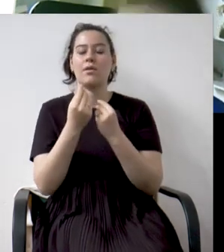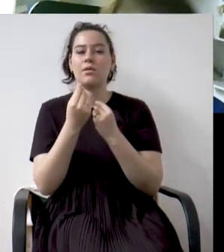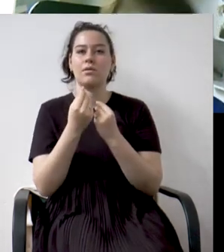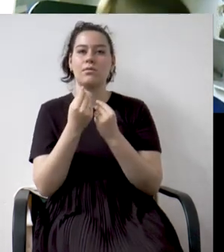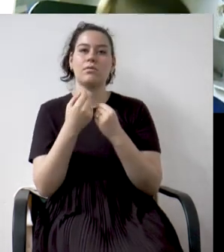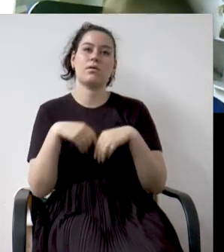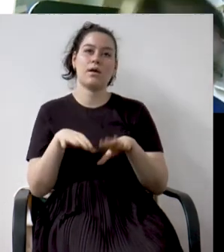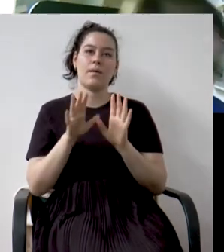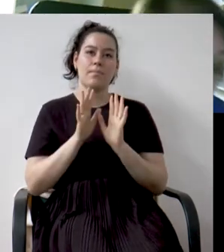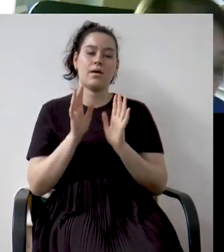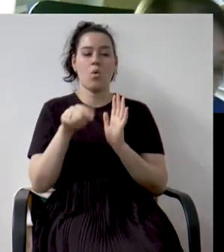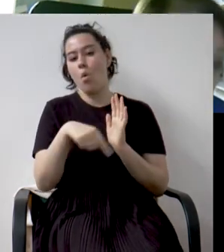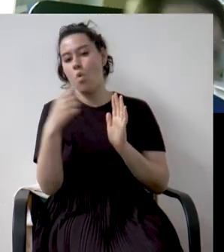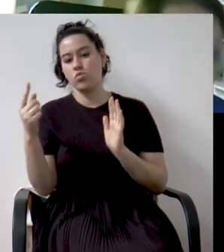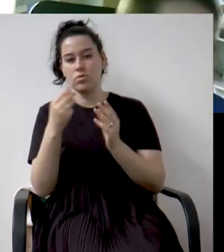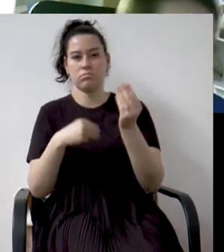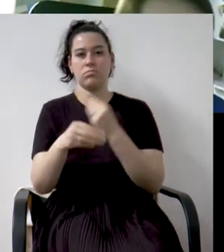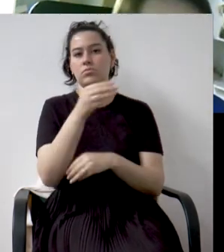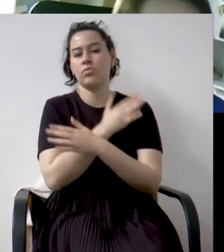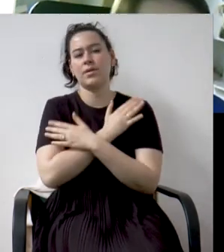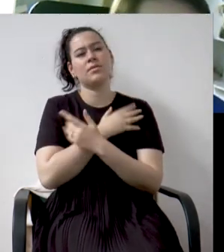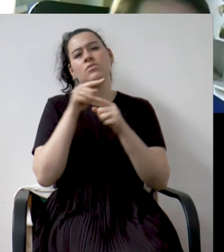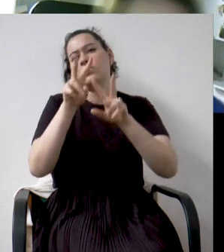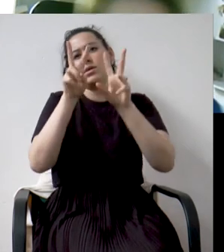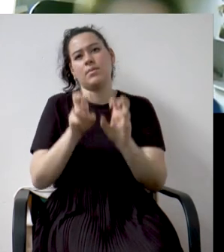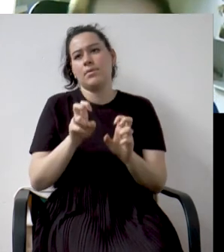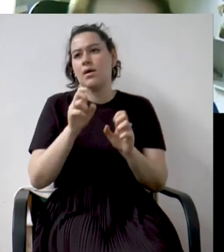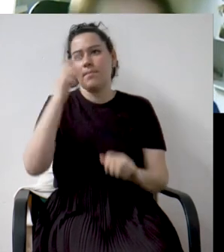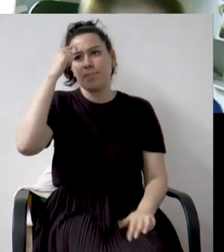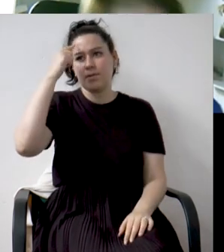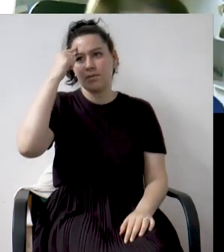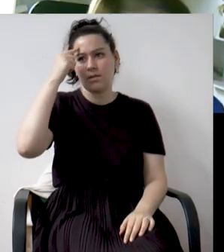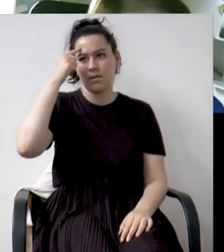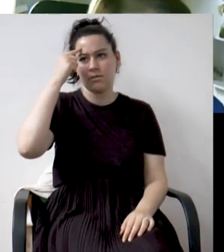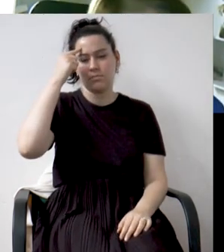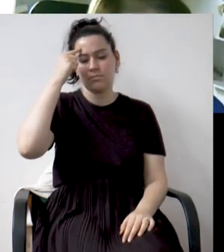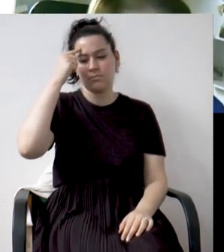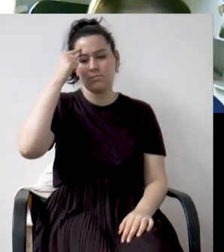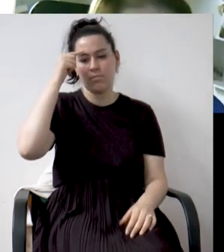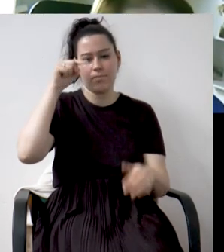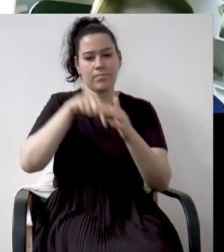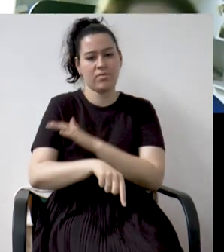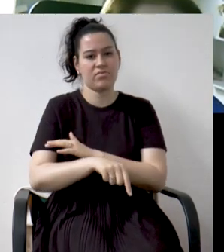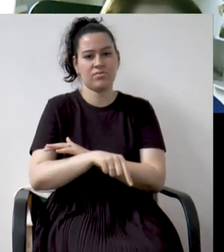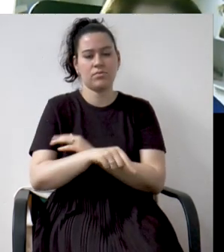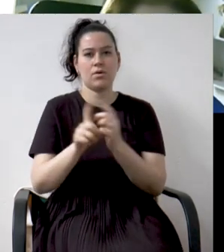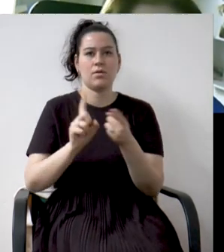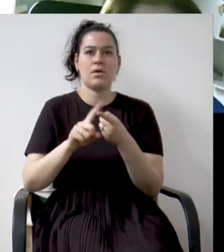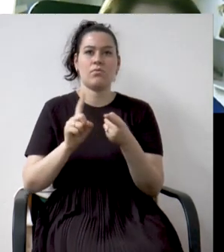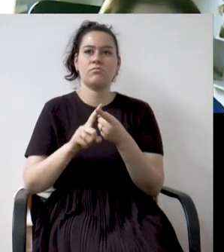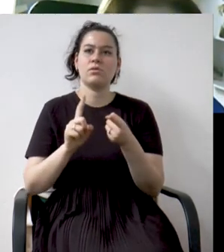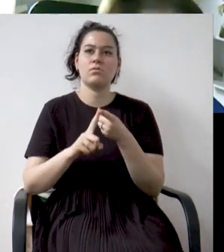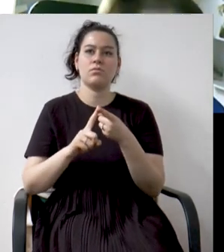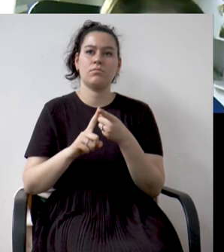de repente que lo dicte otro. Digo, esas son las cosas que hay que pensar en profundidad de acuerdo a la región en la